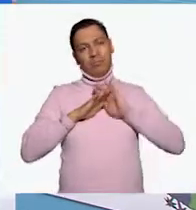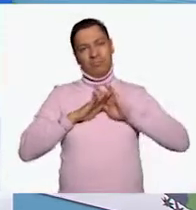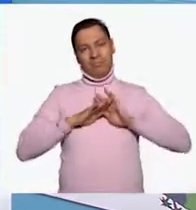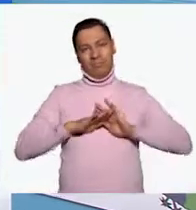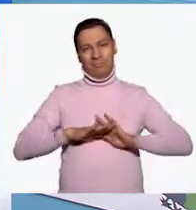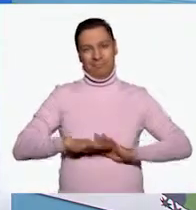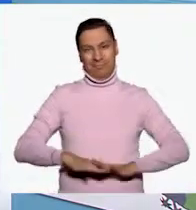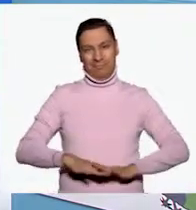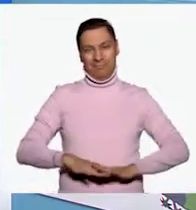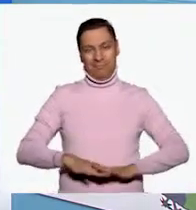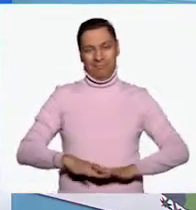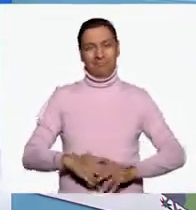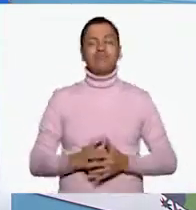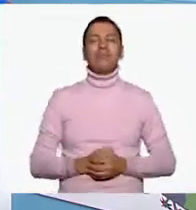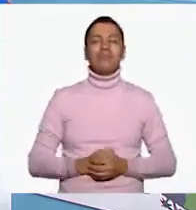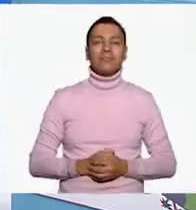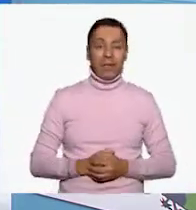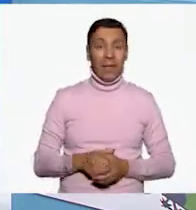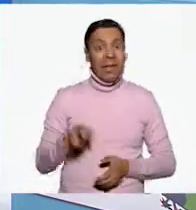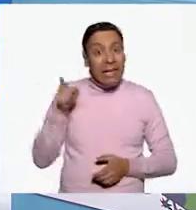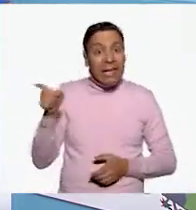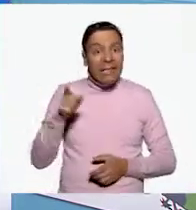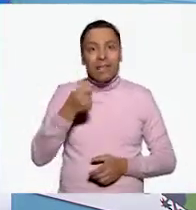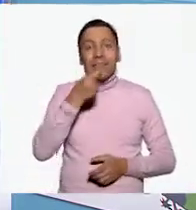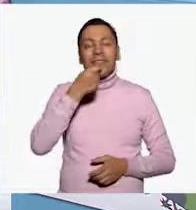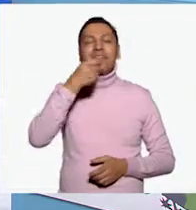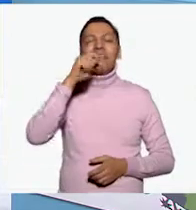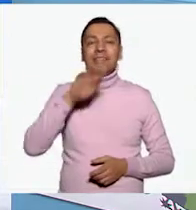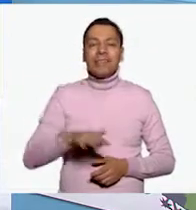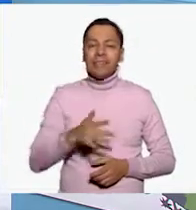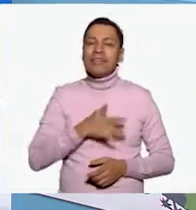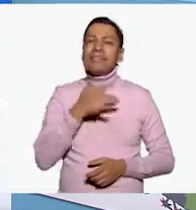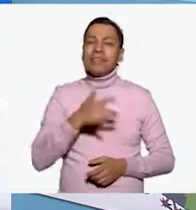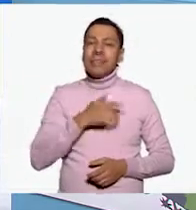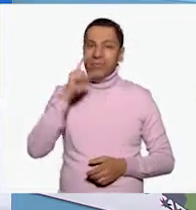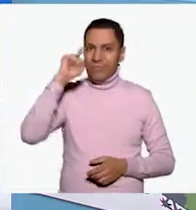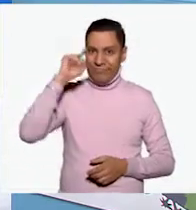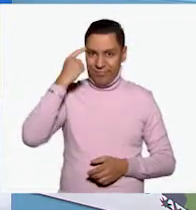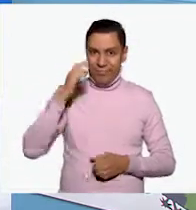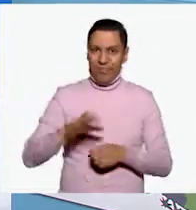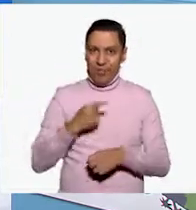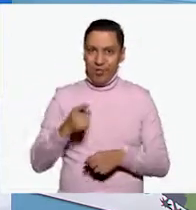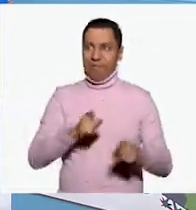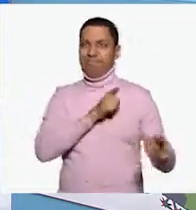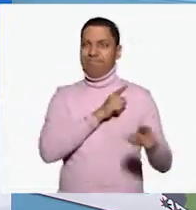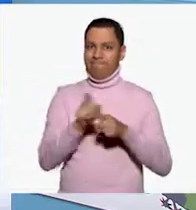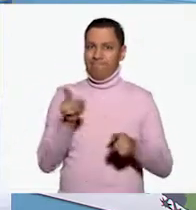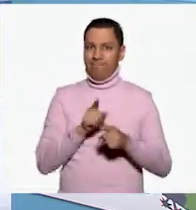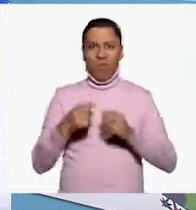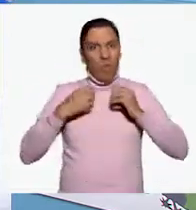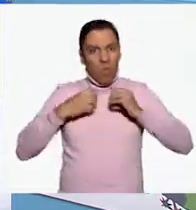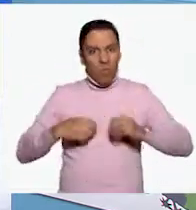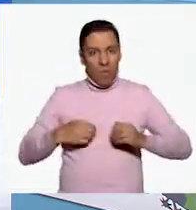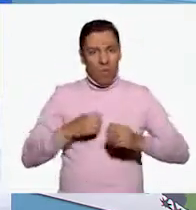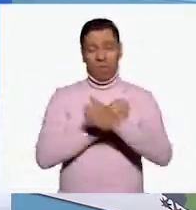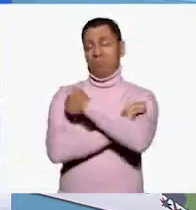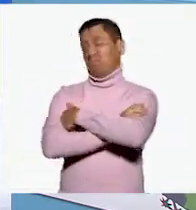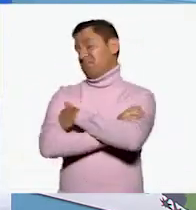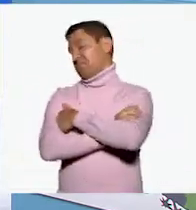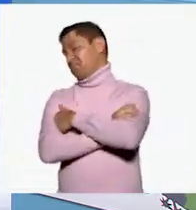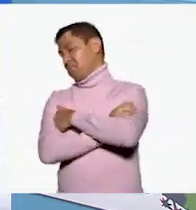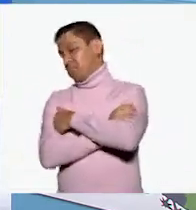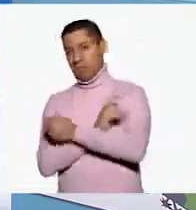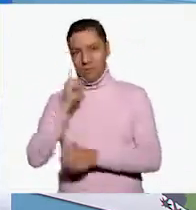Montserrat nos dice claramente por qué se enojó, cómo se sintió, cómo se expresó su cuerpo y qué hizo para